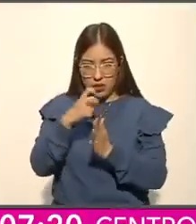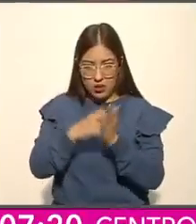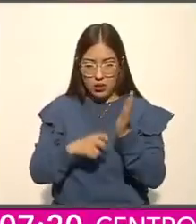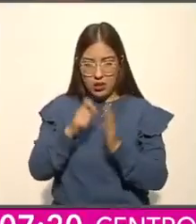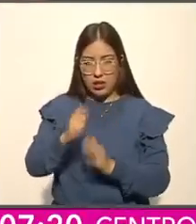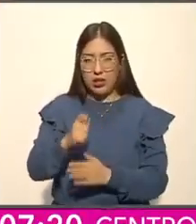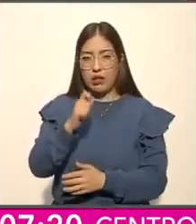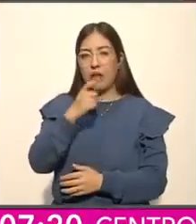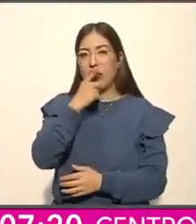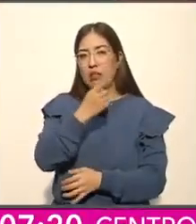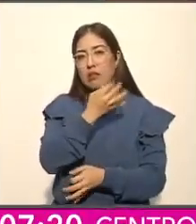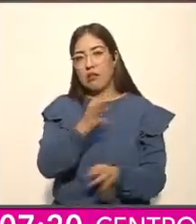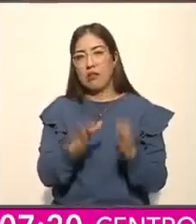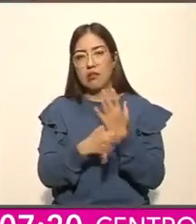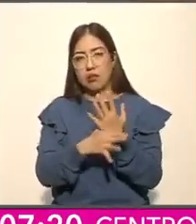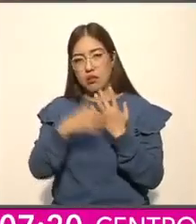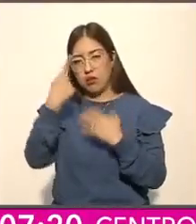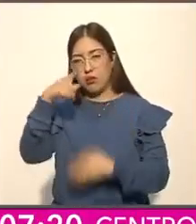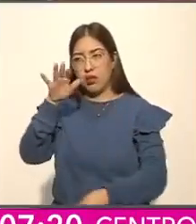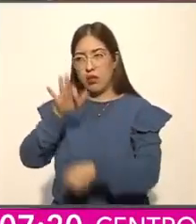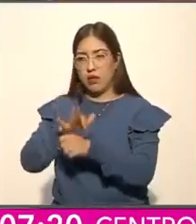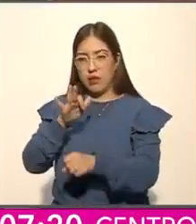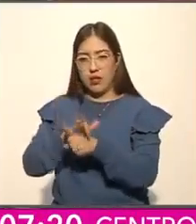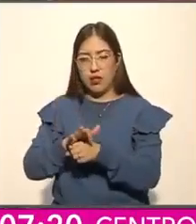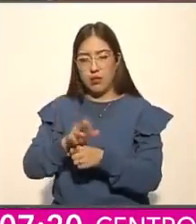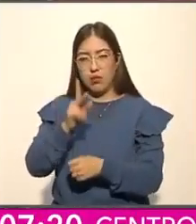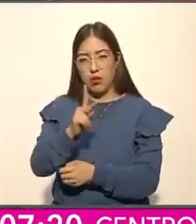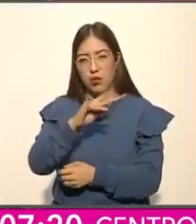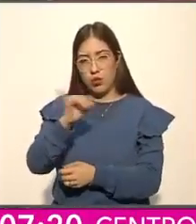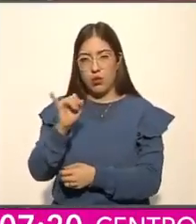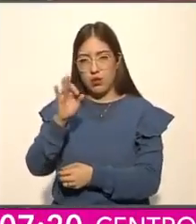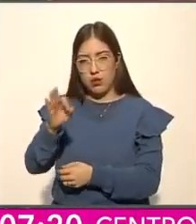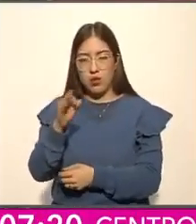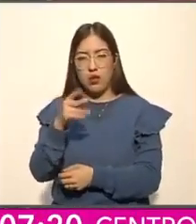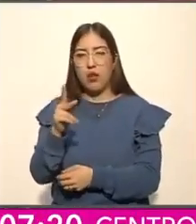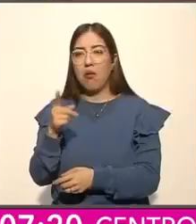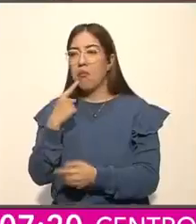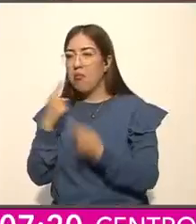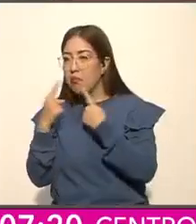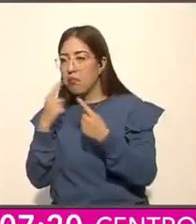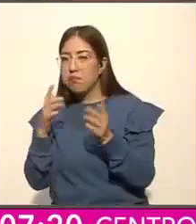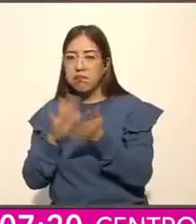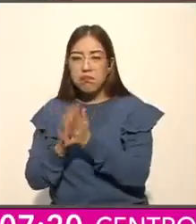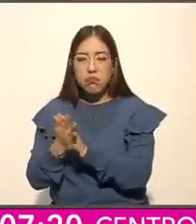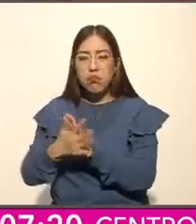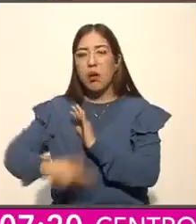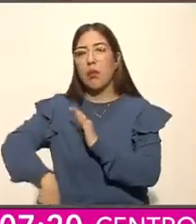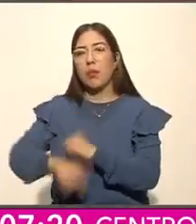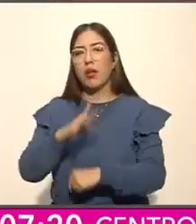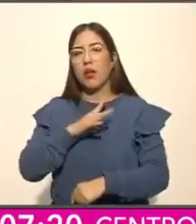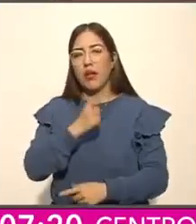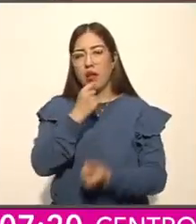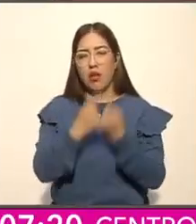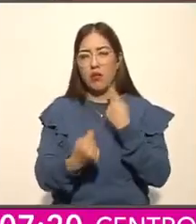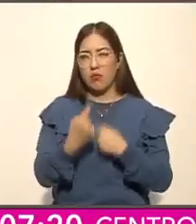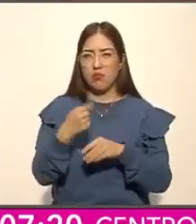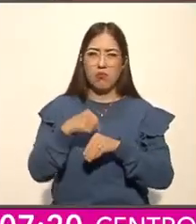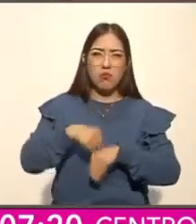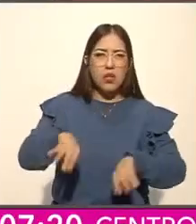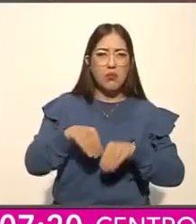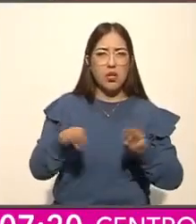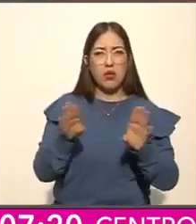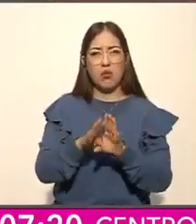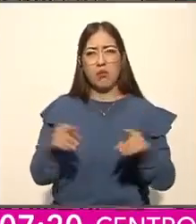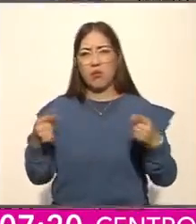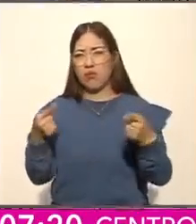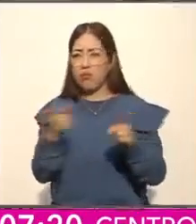en beneficio del Poder Judicial y que hubo consenso, pero algunos testimonios se escaparon a la narrativa priista y